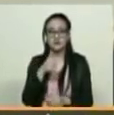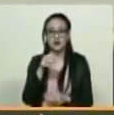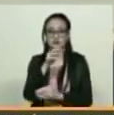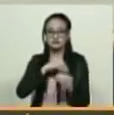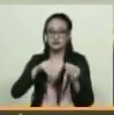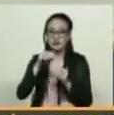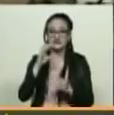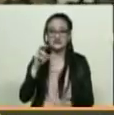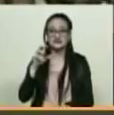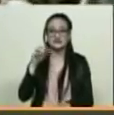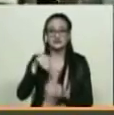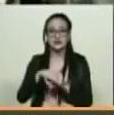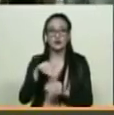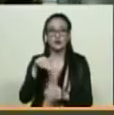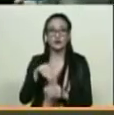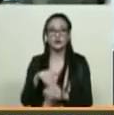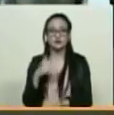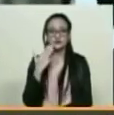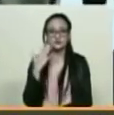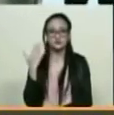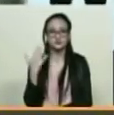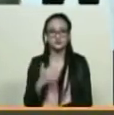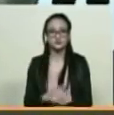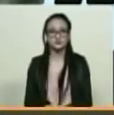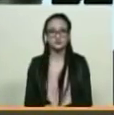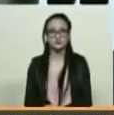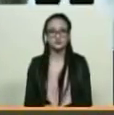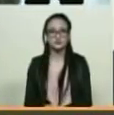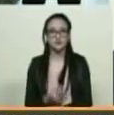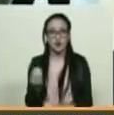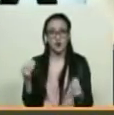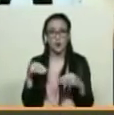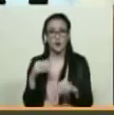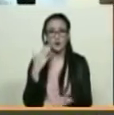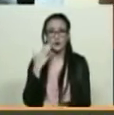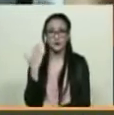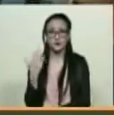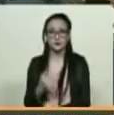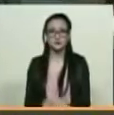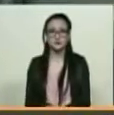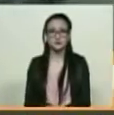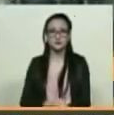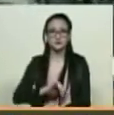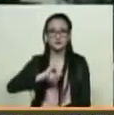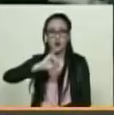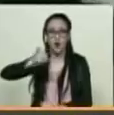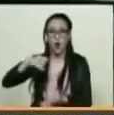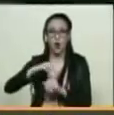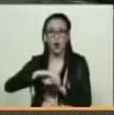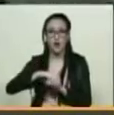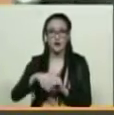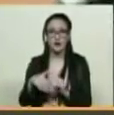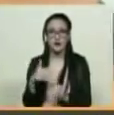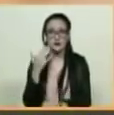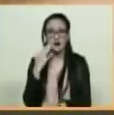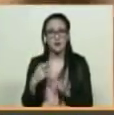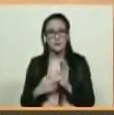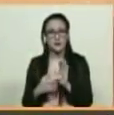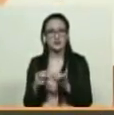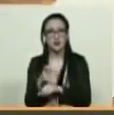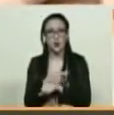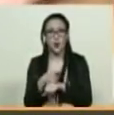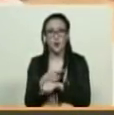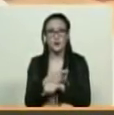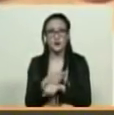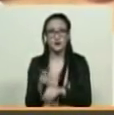originales. El candidato Nicolás Maduro Moros. Ahí apreciamos entonces a Jorge Rodríguez Gómez, el representante del